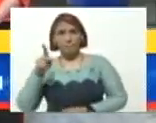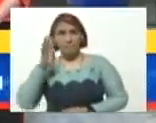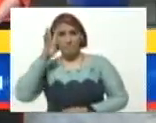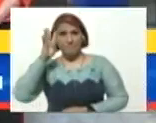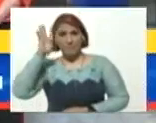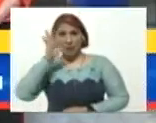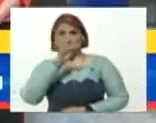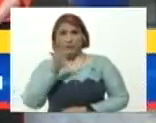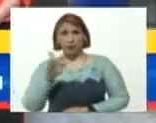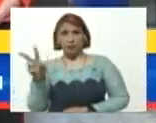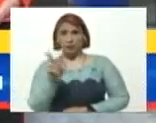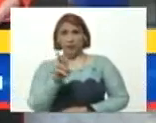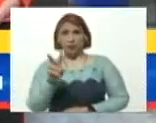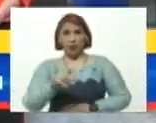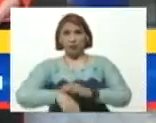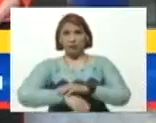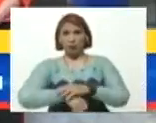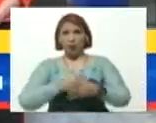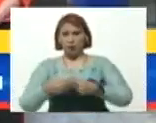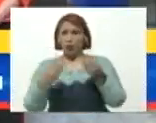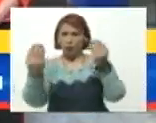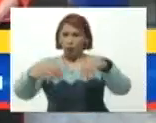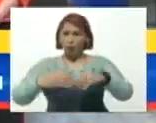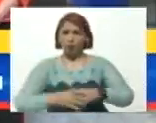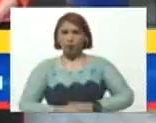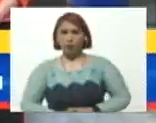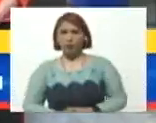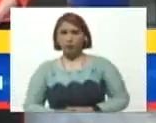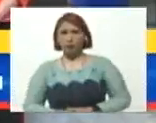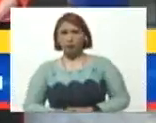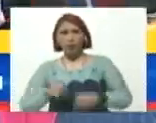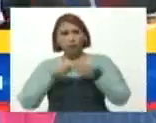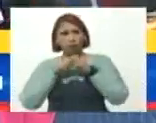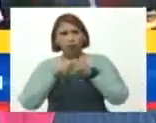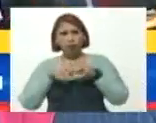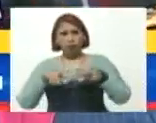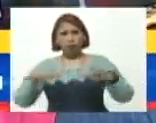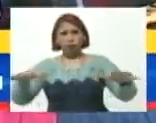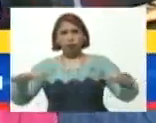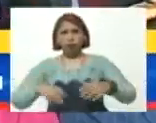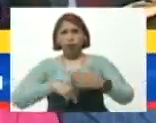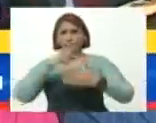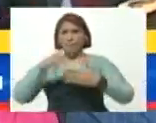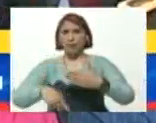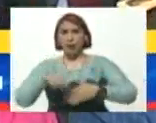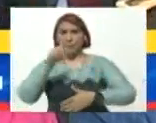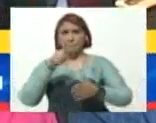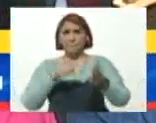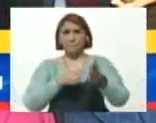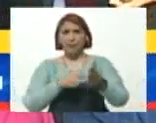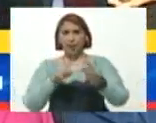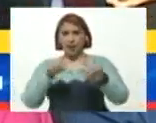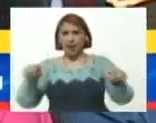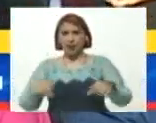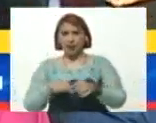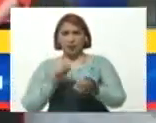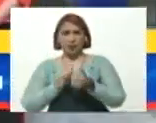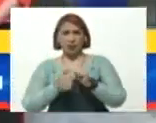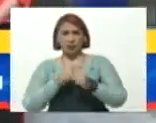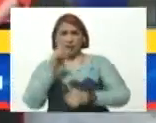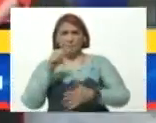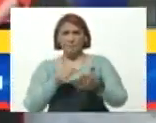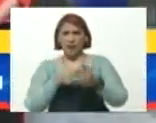Federación Venezolana de Fútbol, vamos a hacerlo, estoy de acuerdo. Multiplicar, plan mil canchas, lo llamo ahorita aquí,